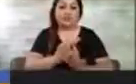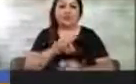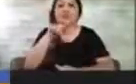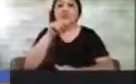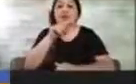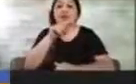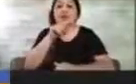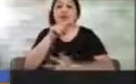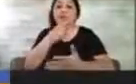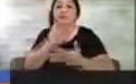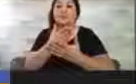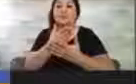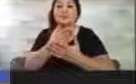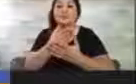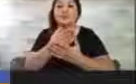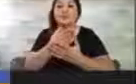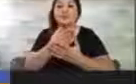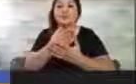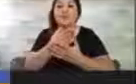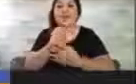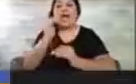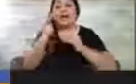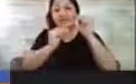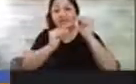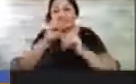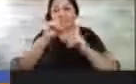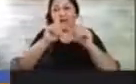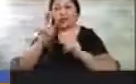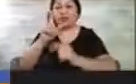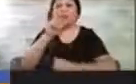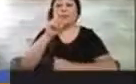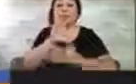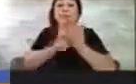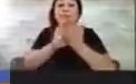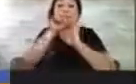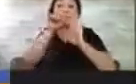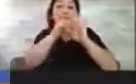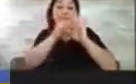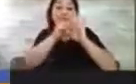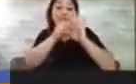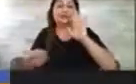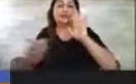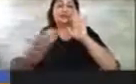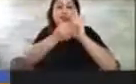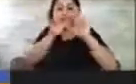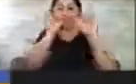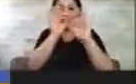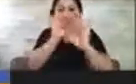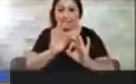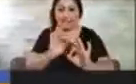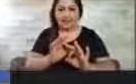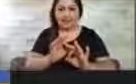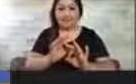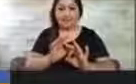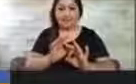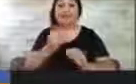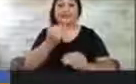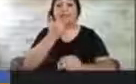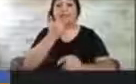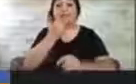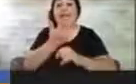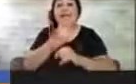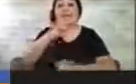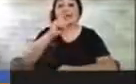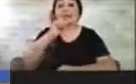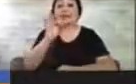En algunos lugares sí le puedes agregar una descripción, por ejemplo en Twitter, y además hay GIFs con patrones visuales muy rápidos,